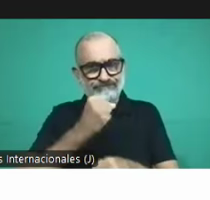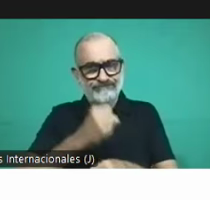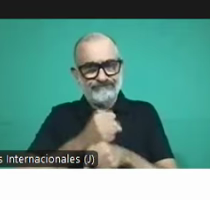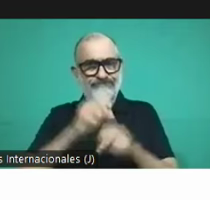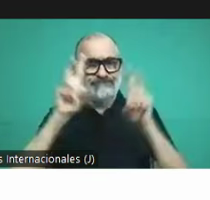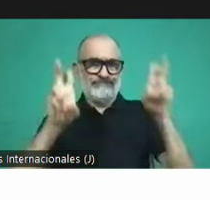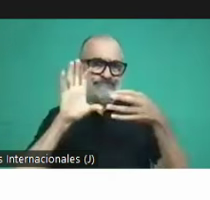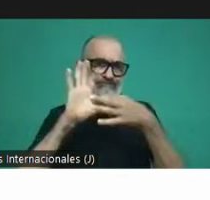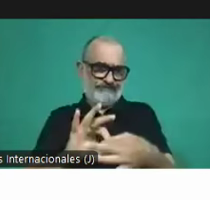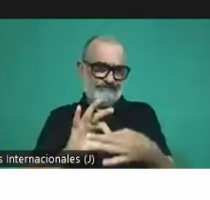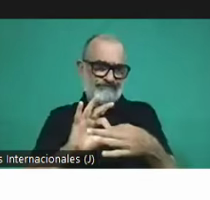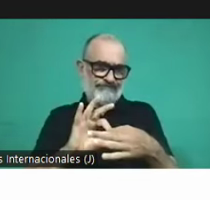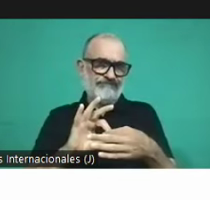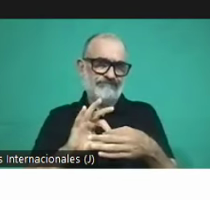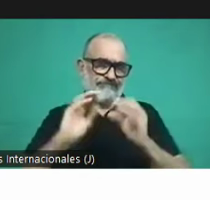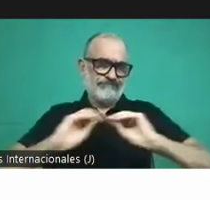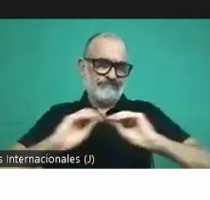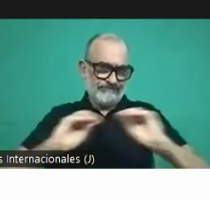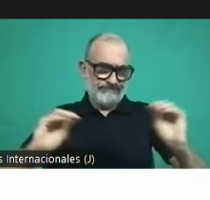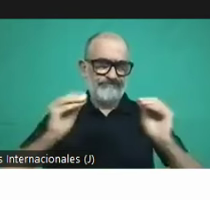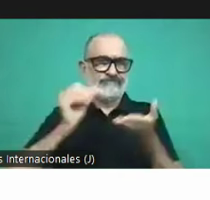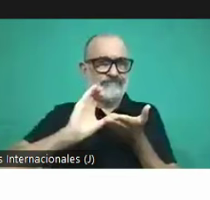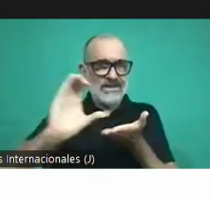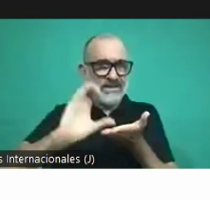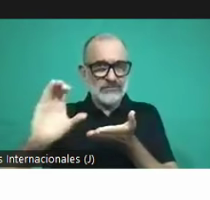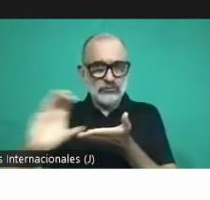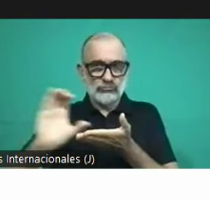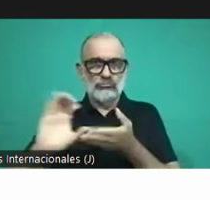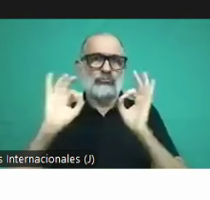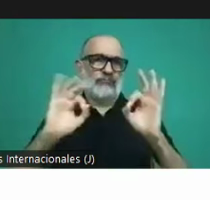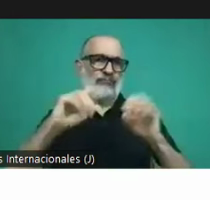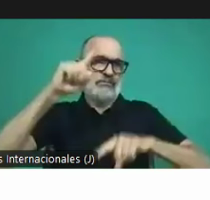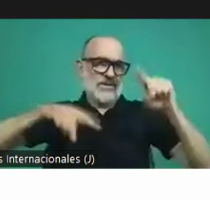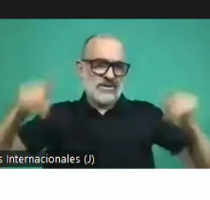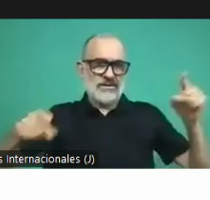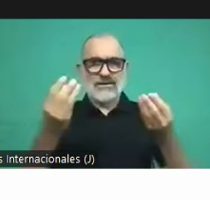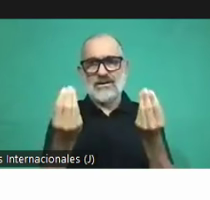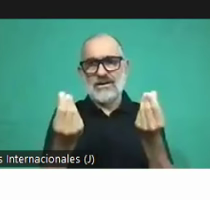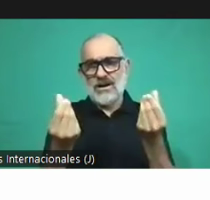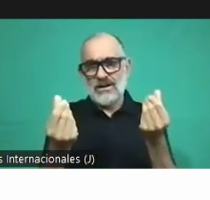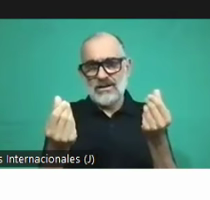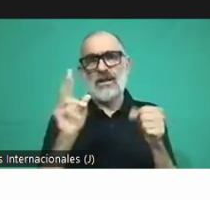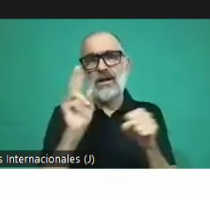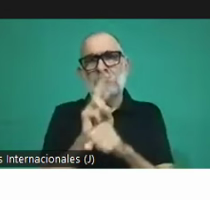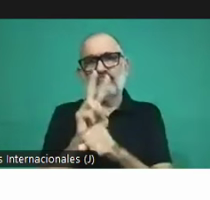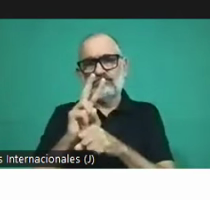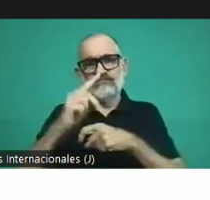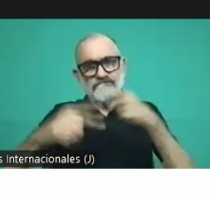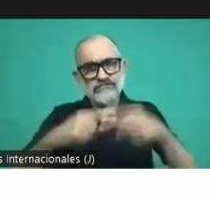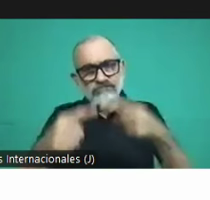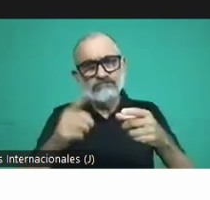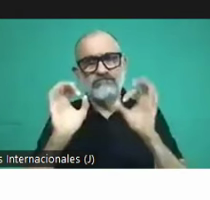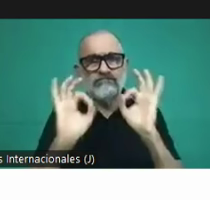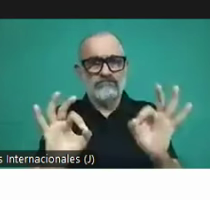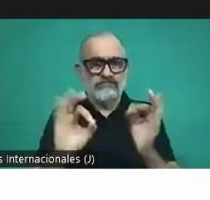that costo de bolsillo, reduces garantice la out-of-pocket equidad expenses, y guarantees preserve la quality, sostenibilidad and financiera preserves para el futuro de financial la nación.